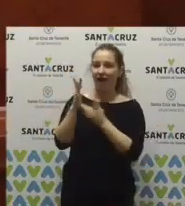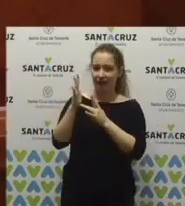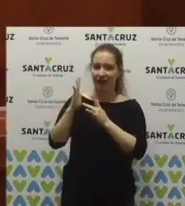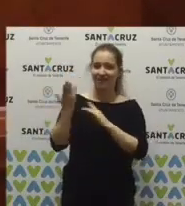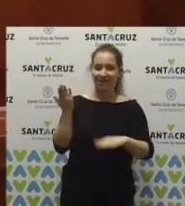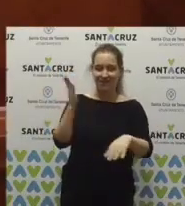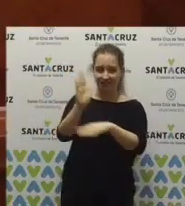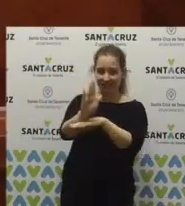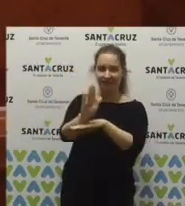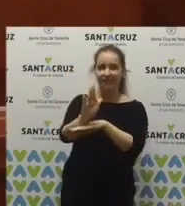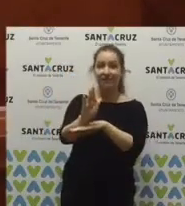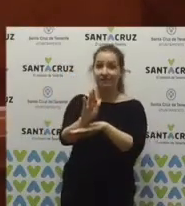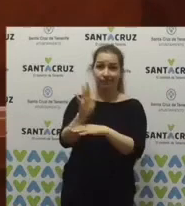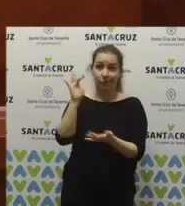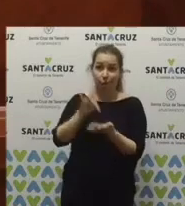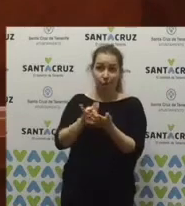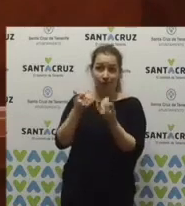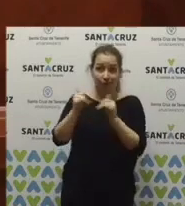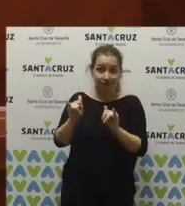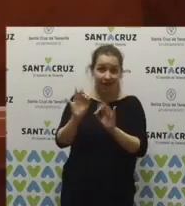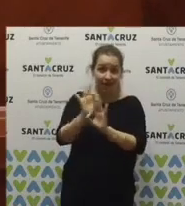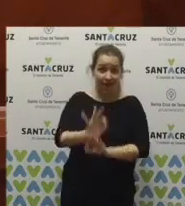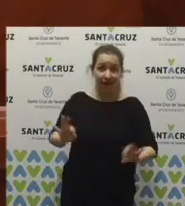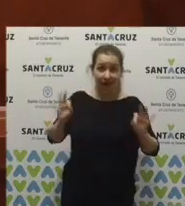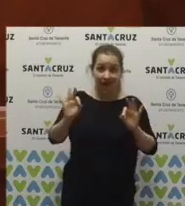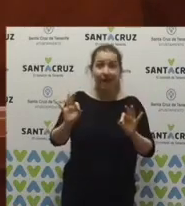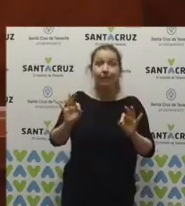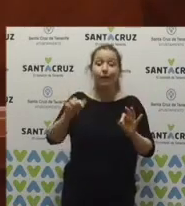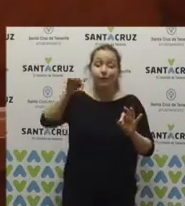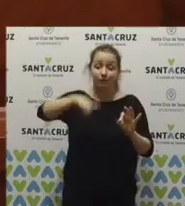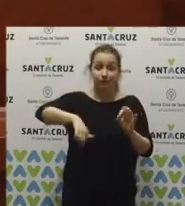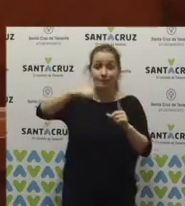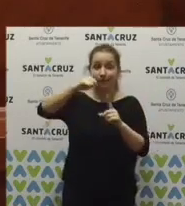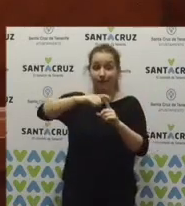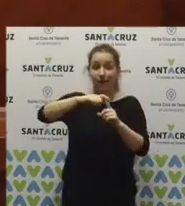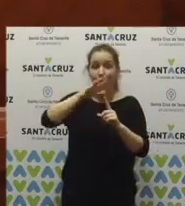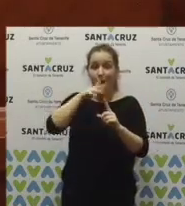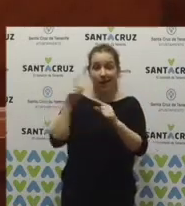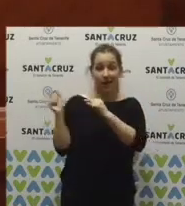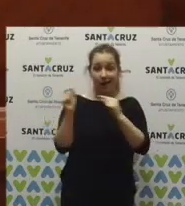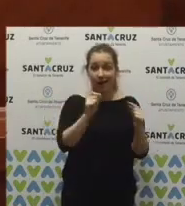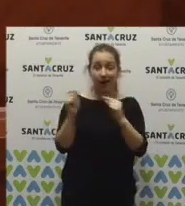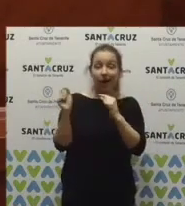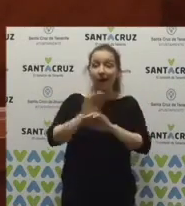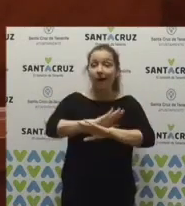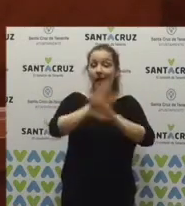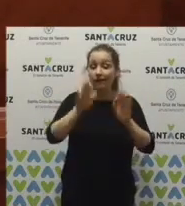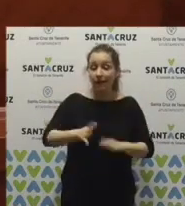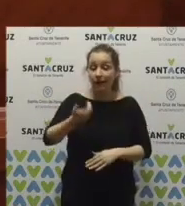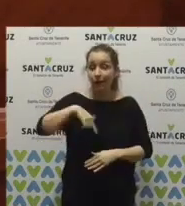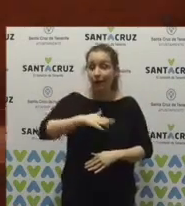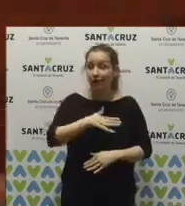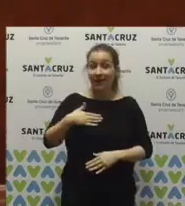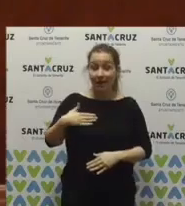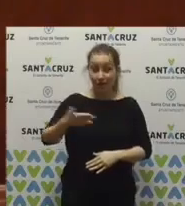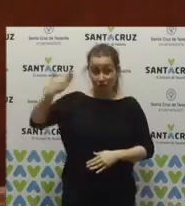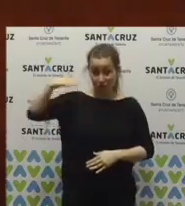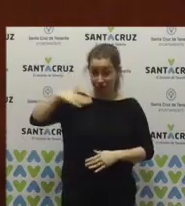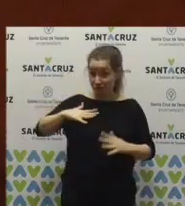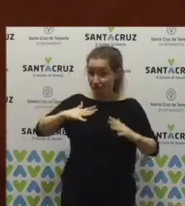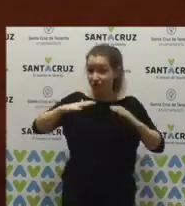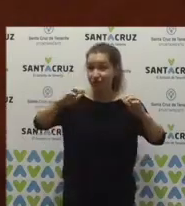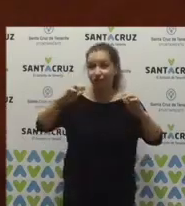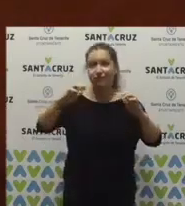debatir a mediados de mayo por eso cuando nosotros pretendemos hacer un pleno monográfico sobre el cob ir y que se